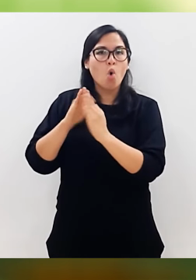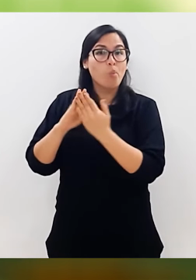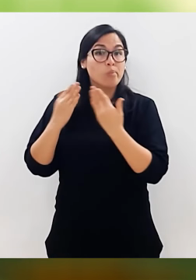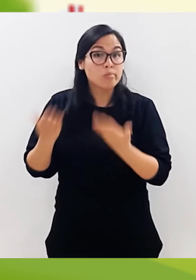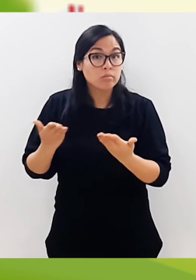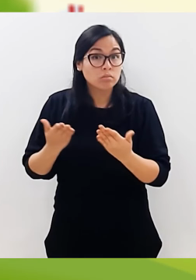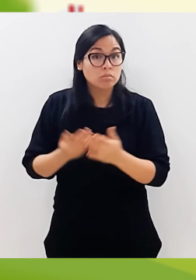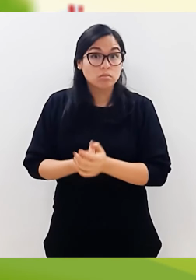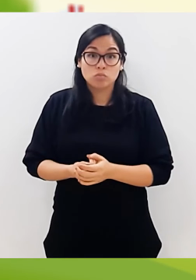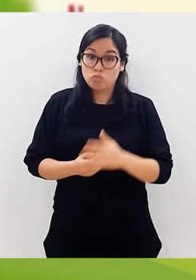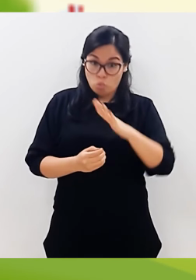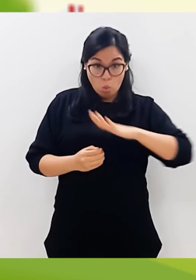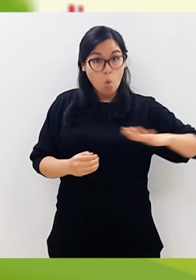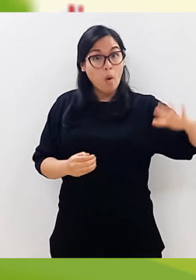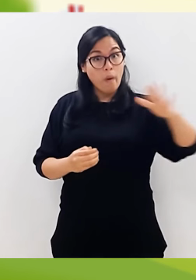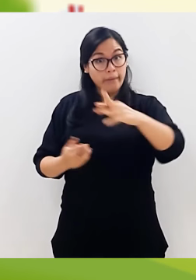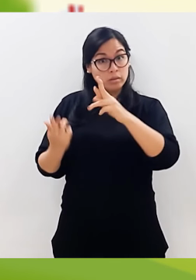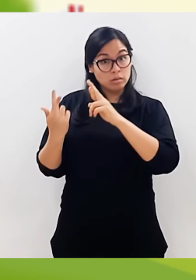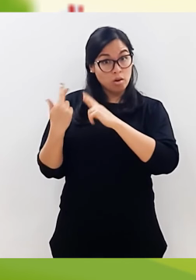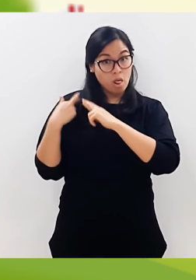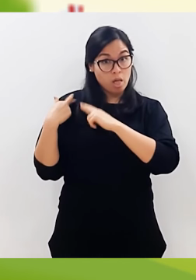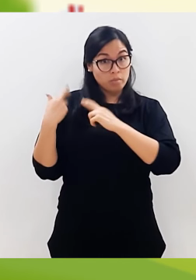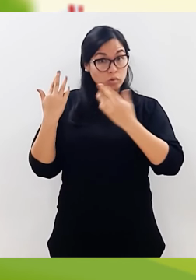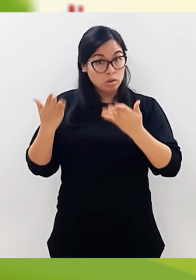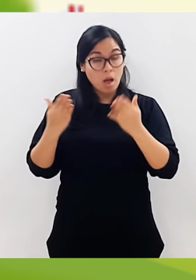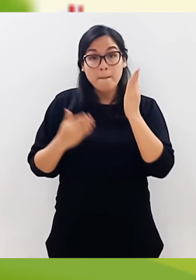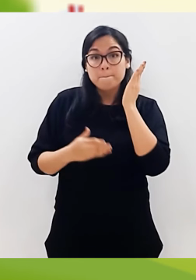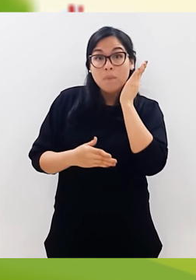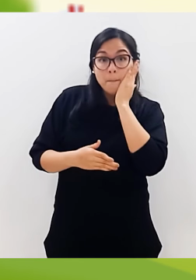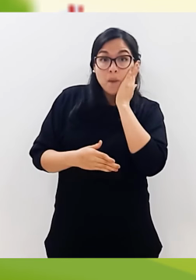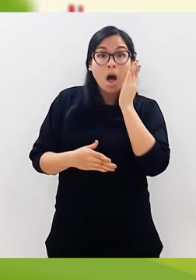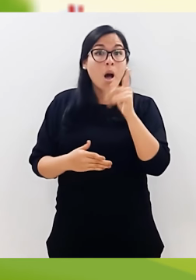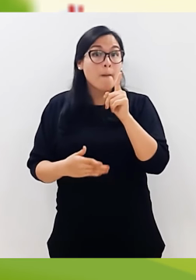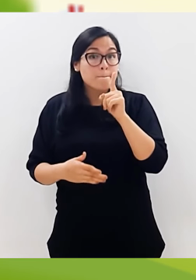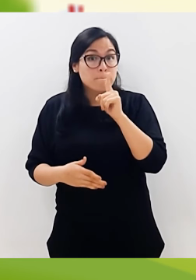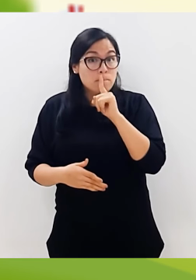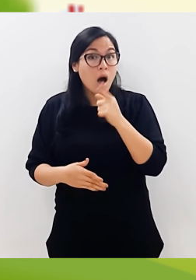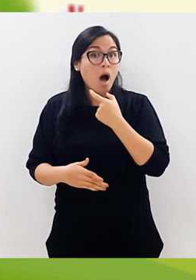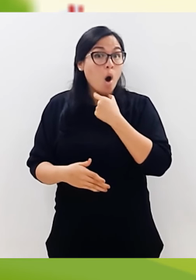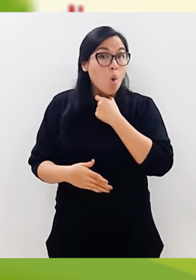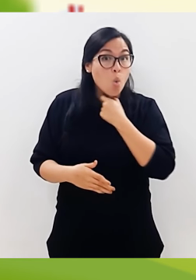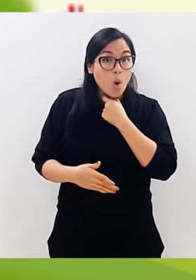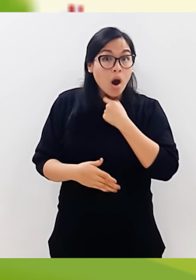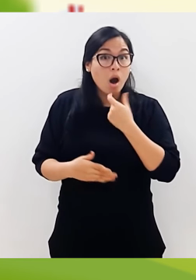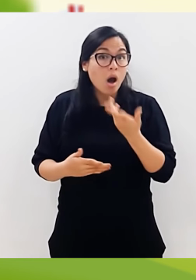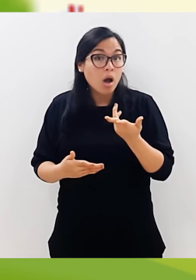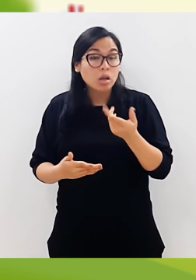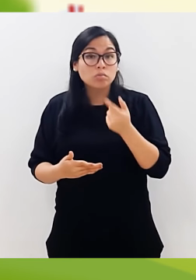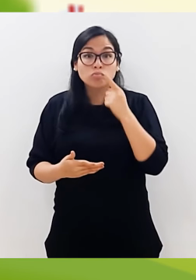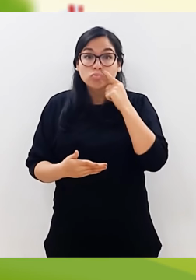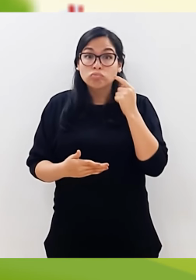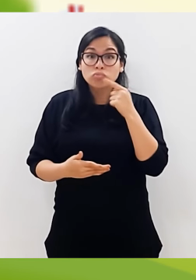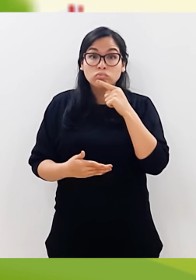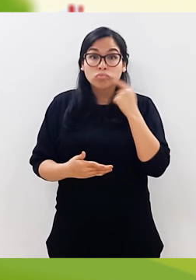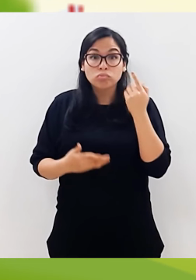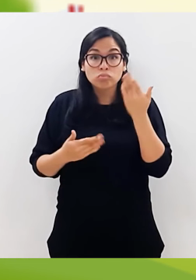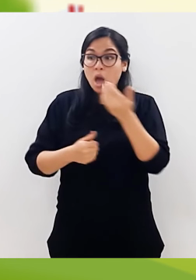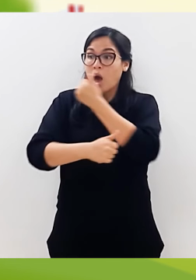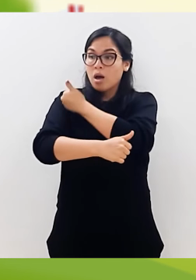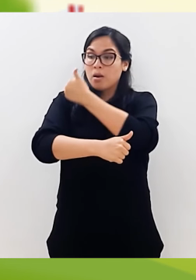Es nuestro deber, como madres, padres, abuelas,